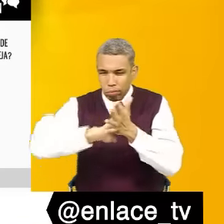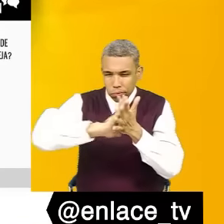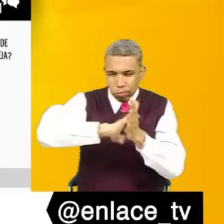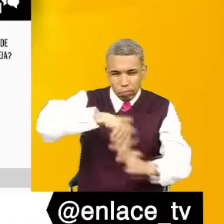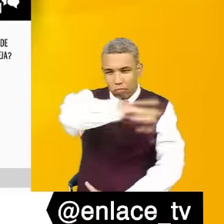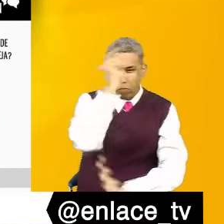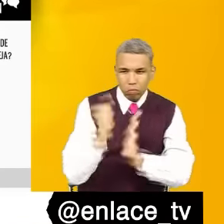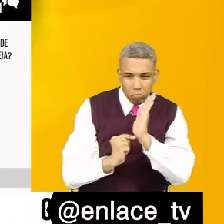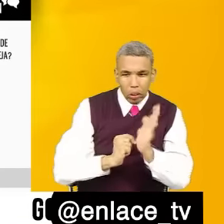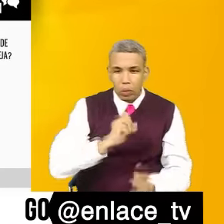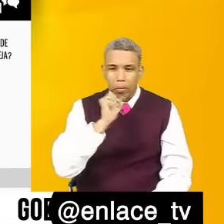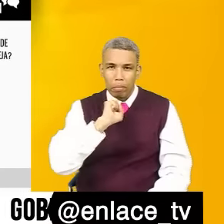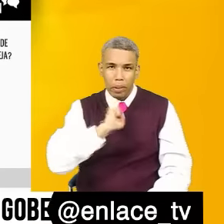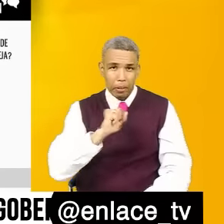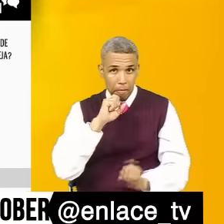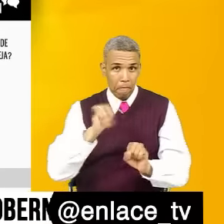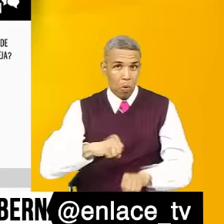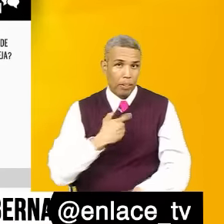web